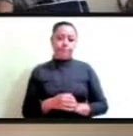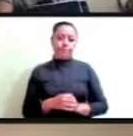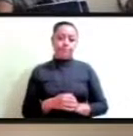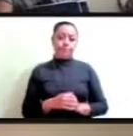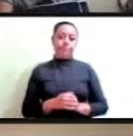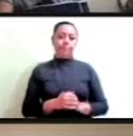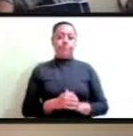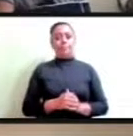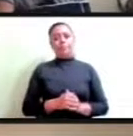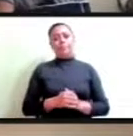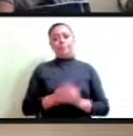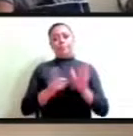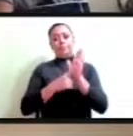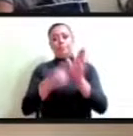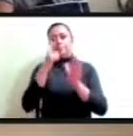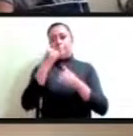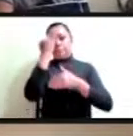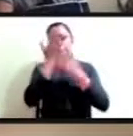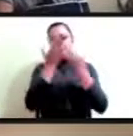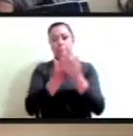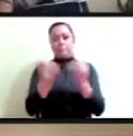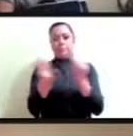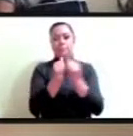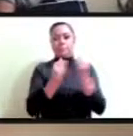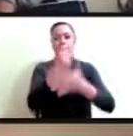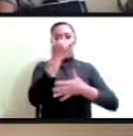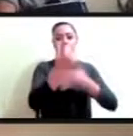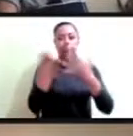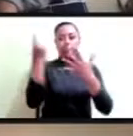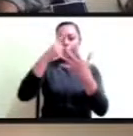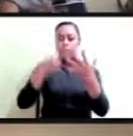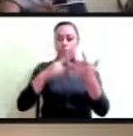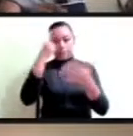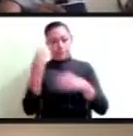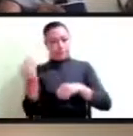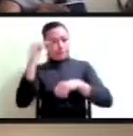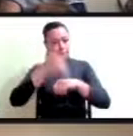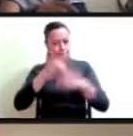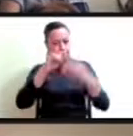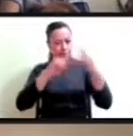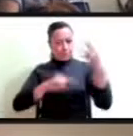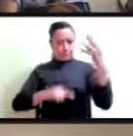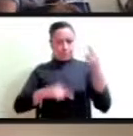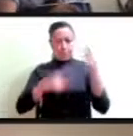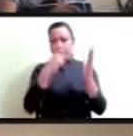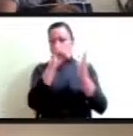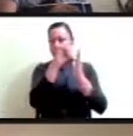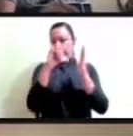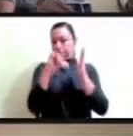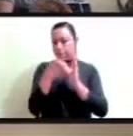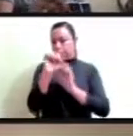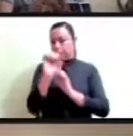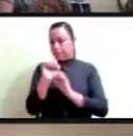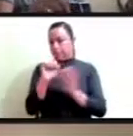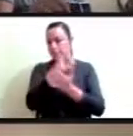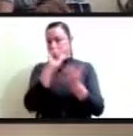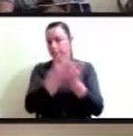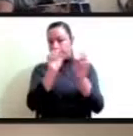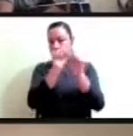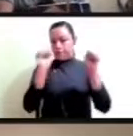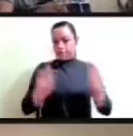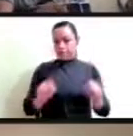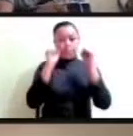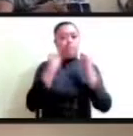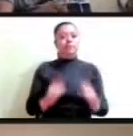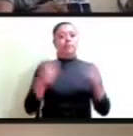Para presentar una iniciativa con proyecto de decreto por el que se adicionan diversas fracciones al artículo 60 de la Ley del Sistema de Seguridad Ciudadana